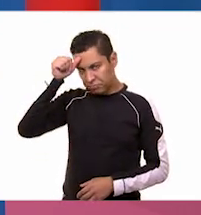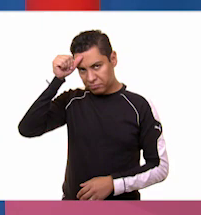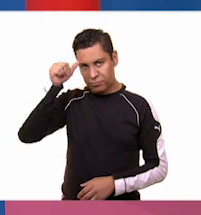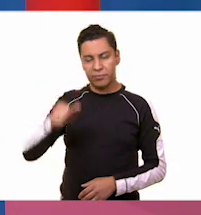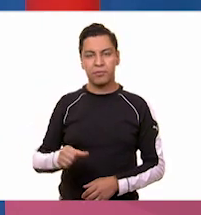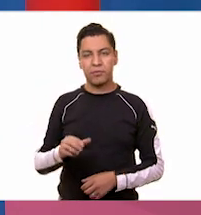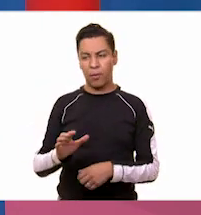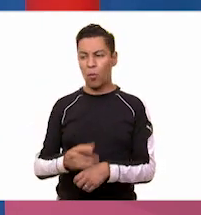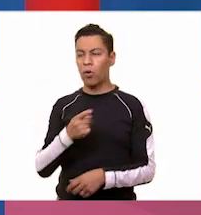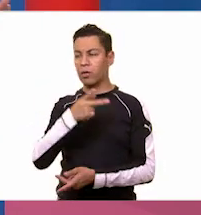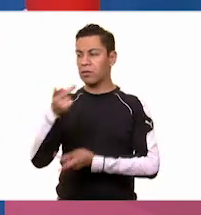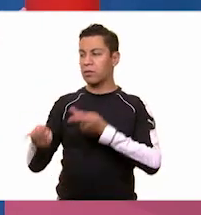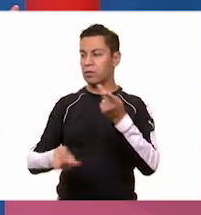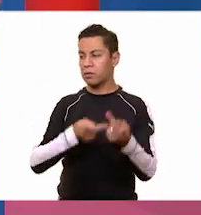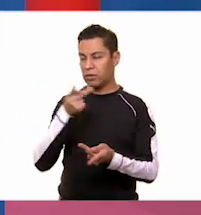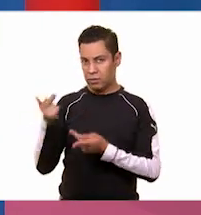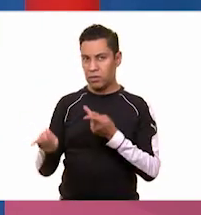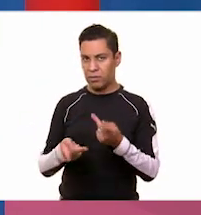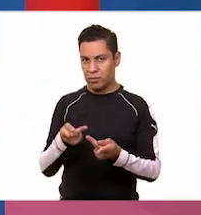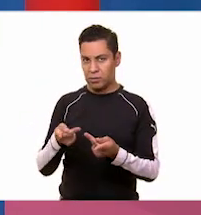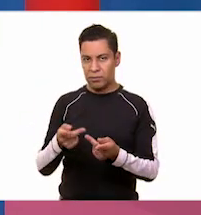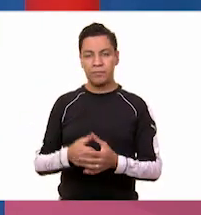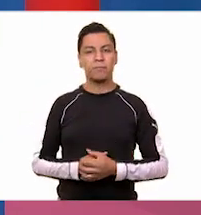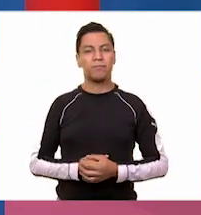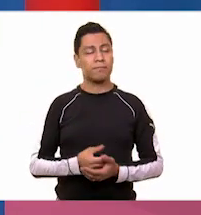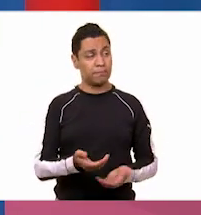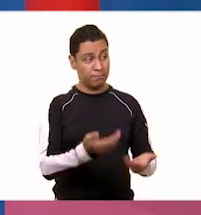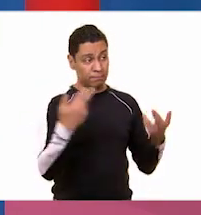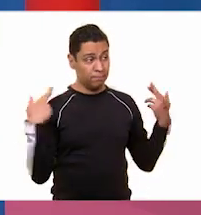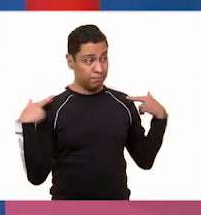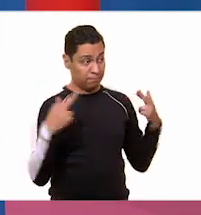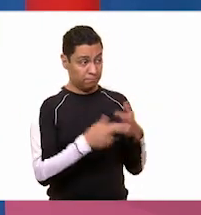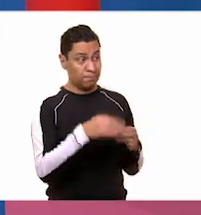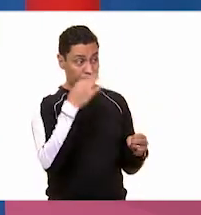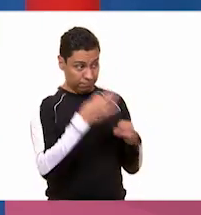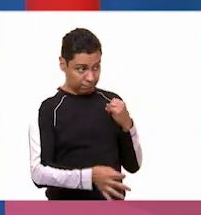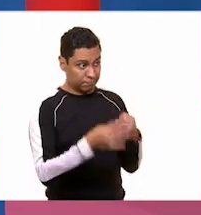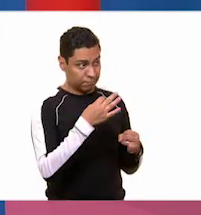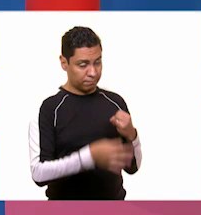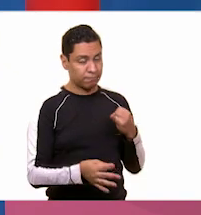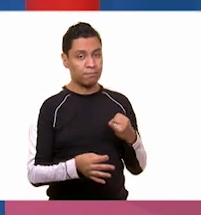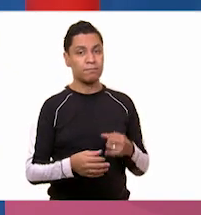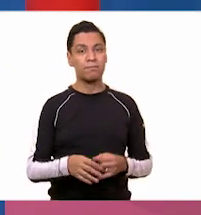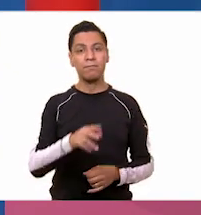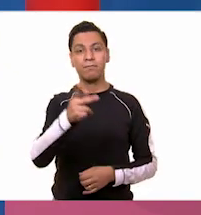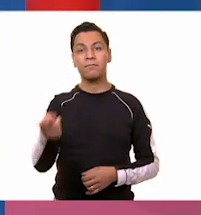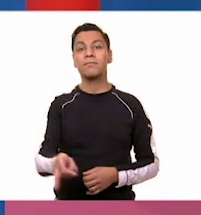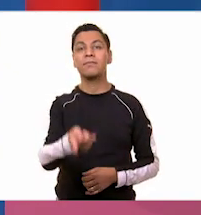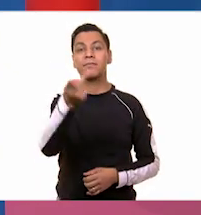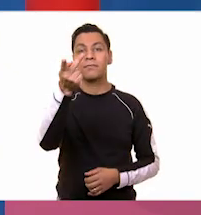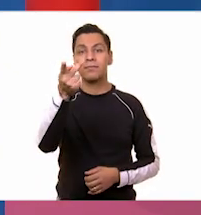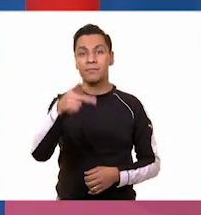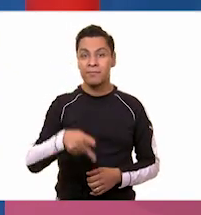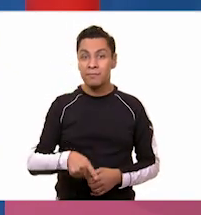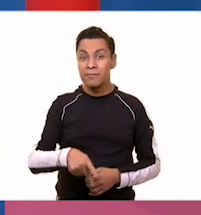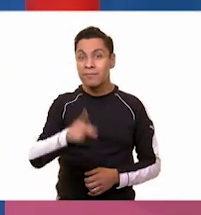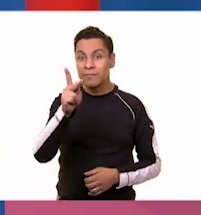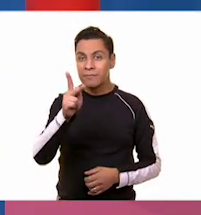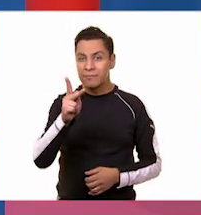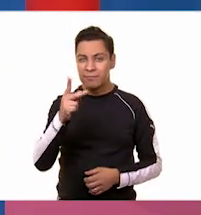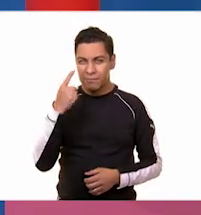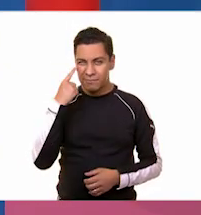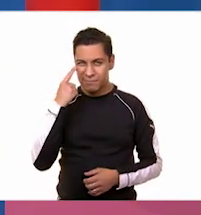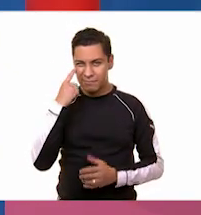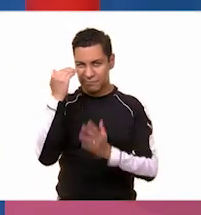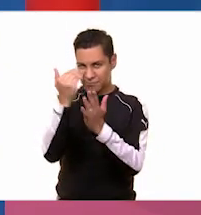bueno es que en este caso no pasó. Maestro Iván, nos falta la tercera y última pregunta, pero me parece que tendremos que analizar